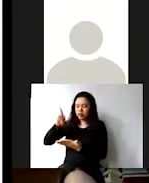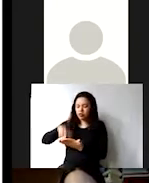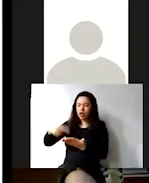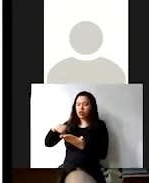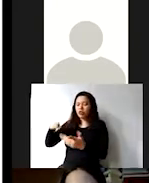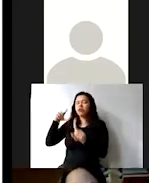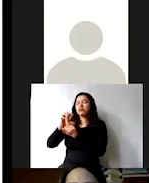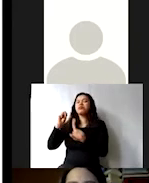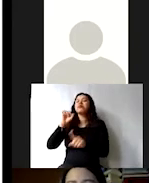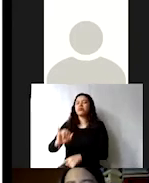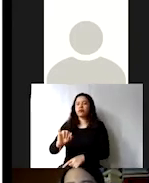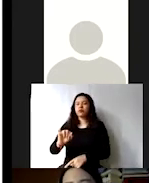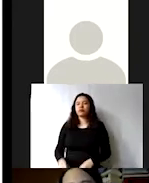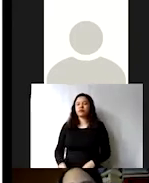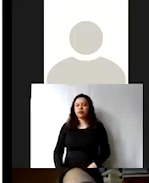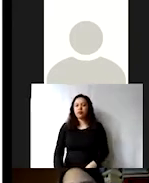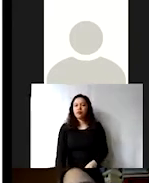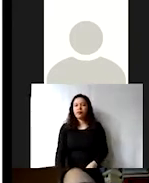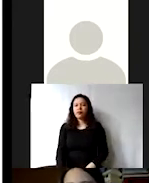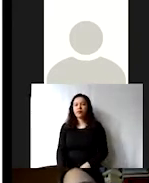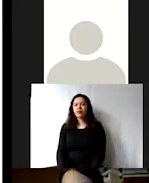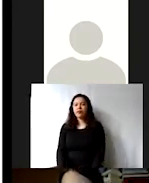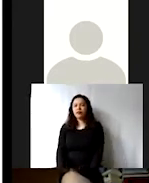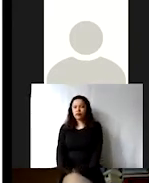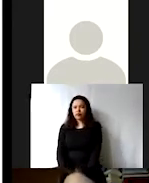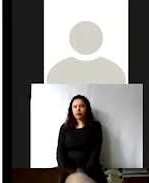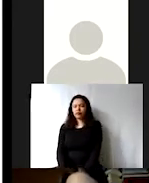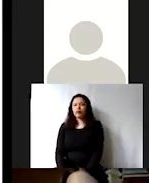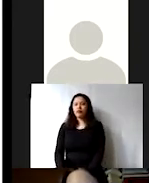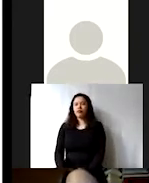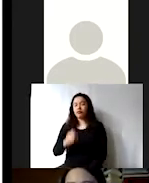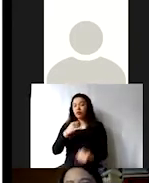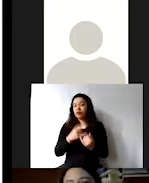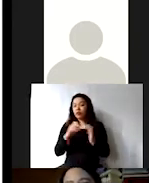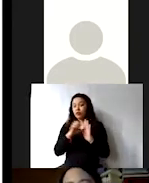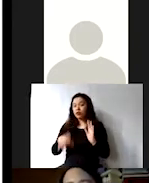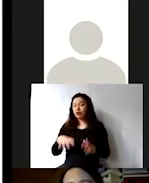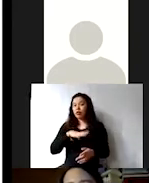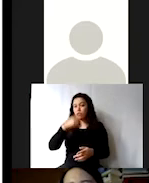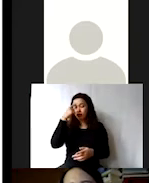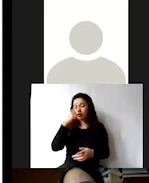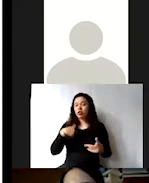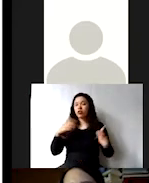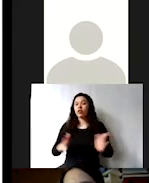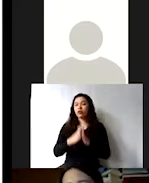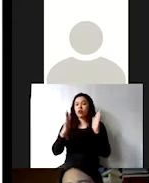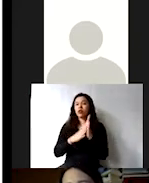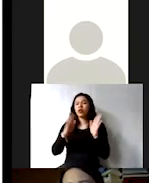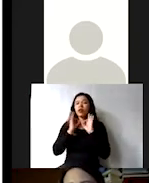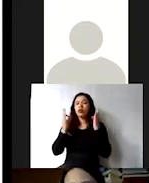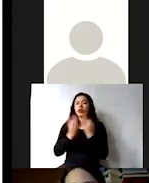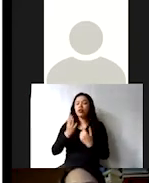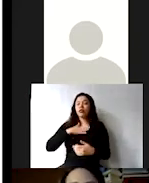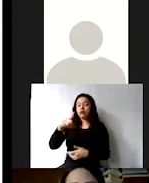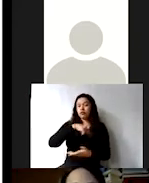misión institucional. Pero también algo que quizá alguien pueda tener un ejemplo es cómo participo en los mecanismos de mi